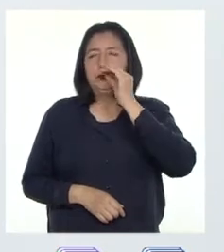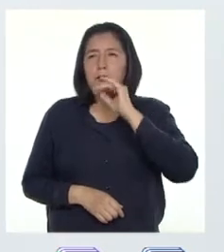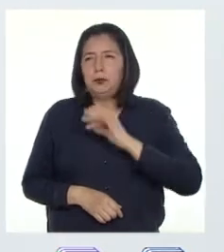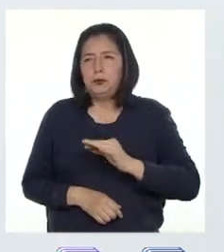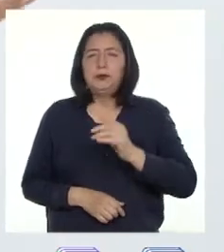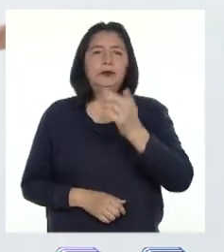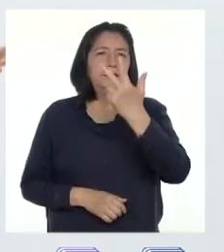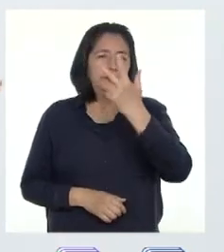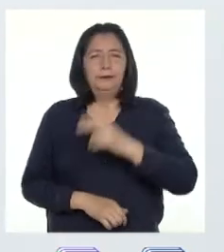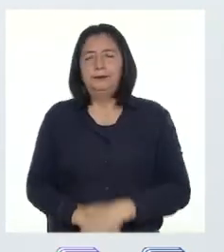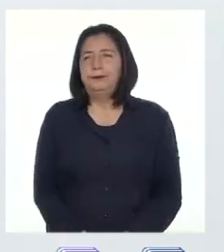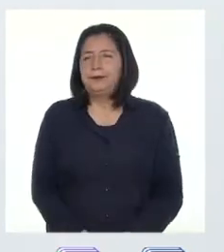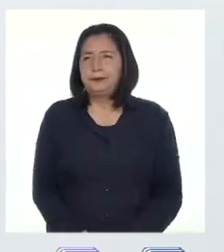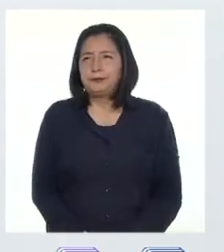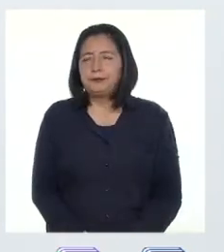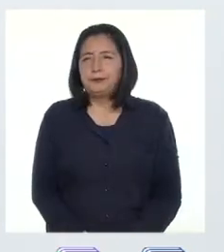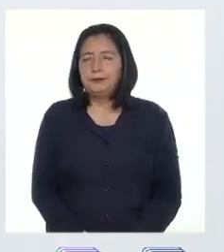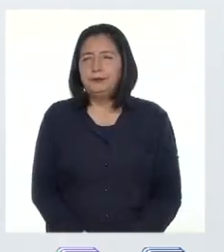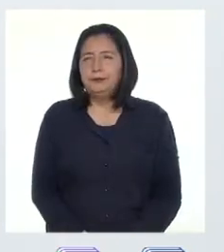1, 2 y 3.